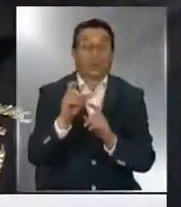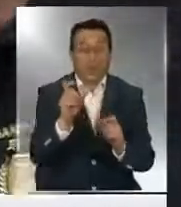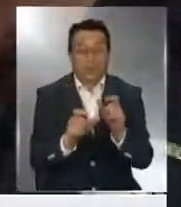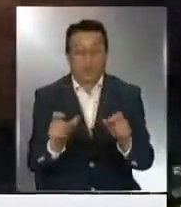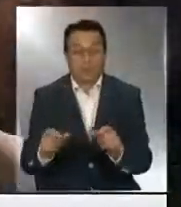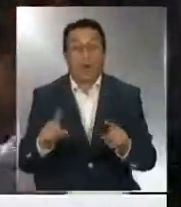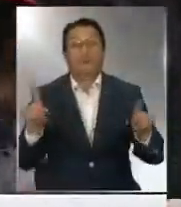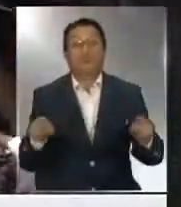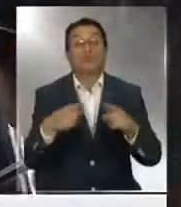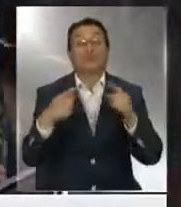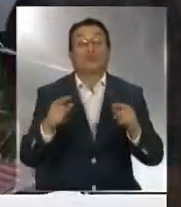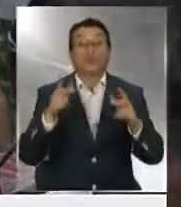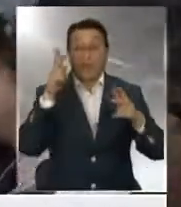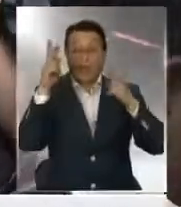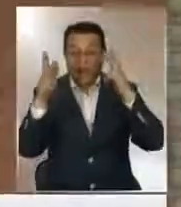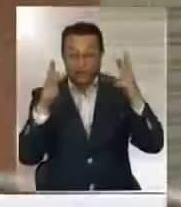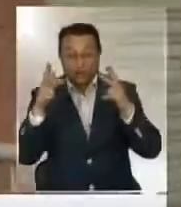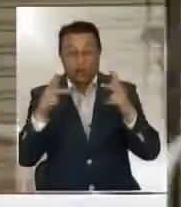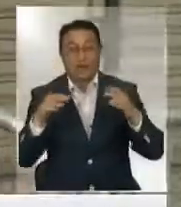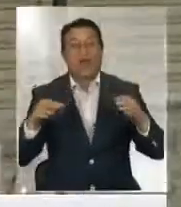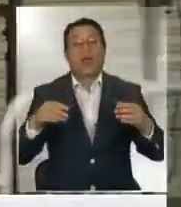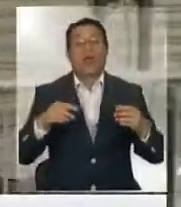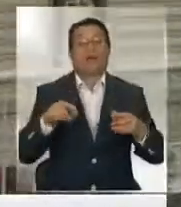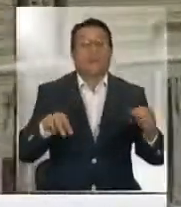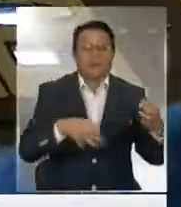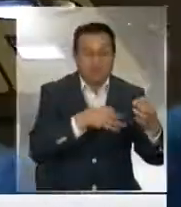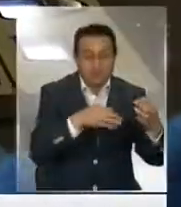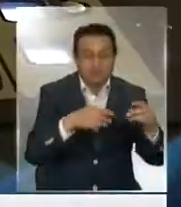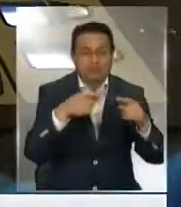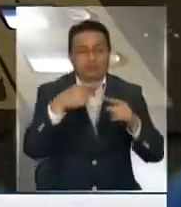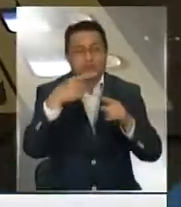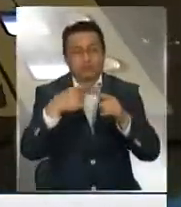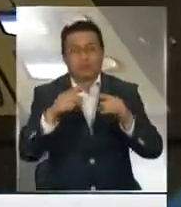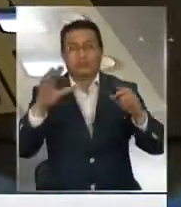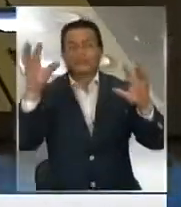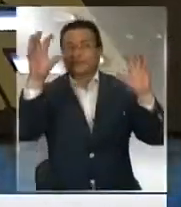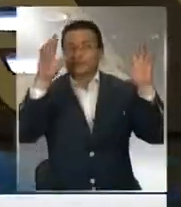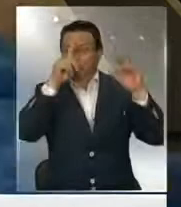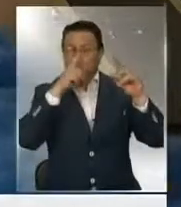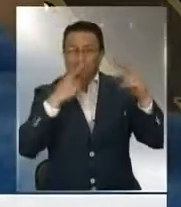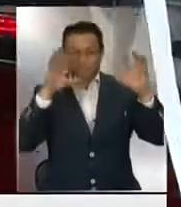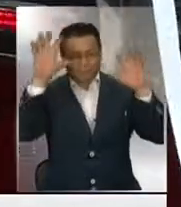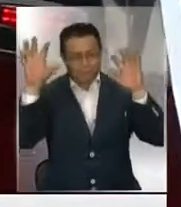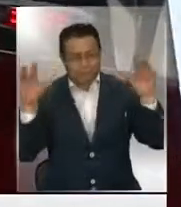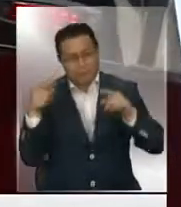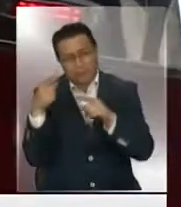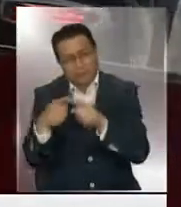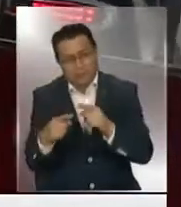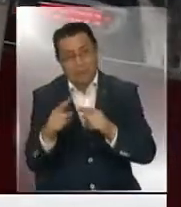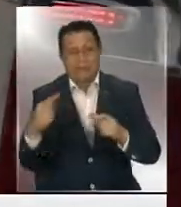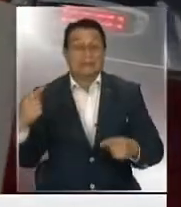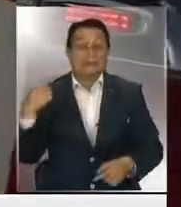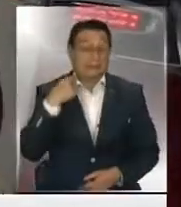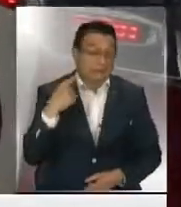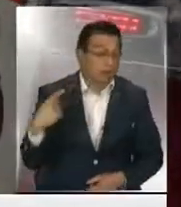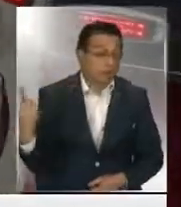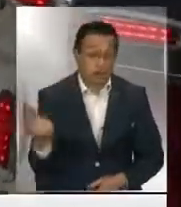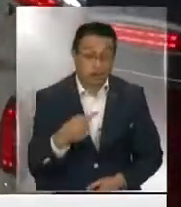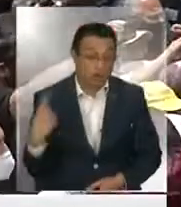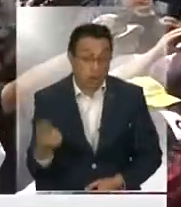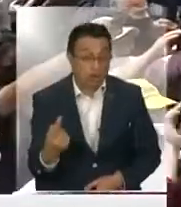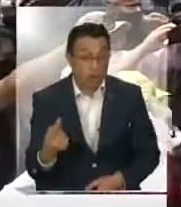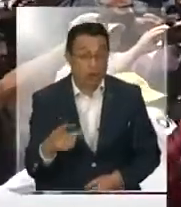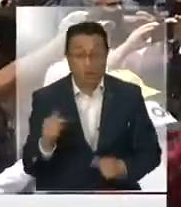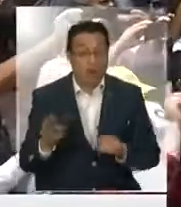Músicos, actores, bailarines, orquestas, tramoyas, técnicos y más forman parte de un rubro muy golpeado por la pandemia y que de